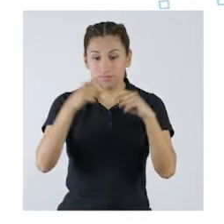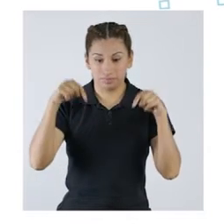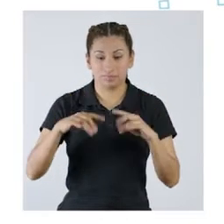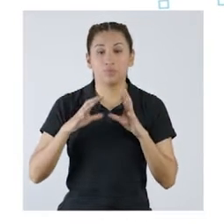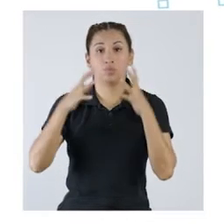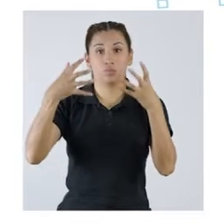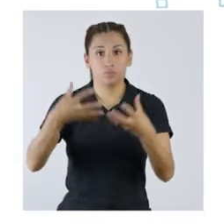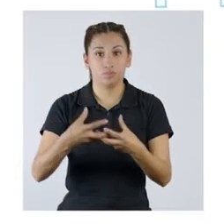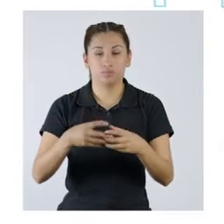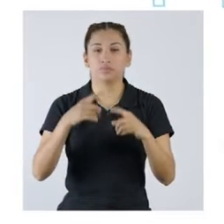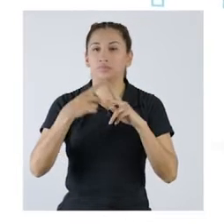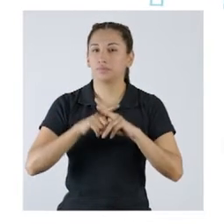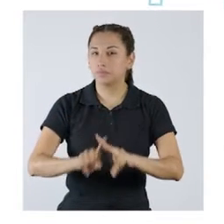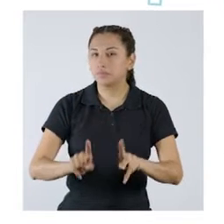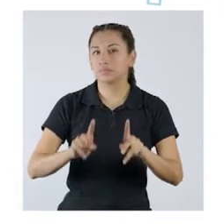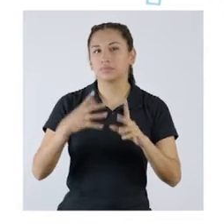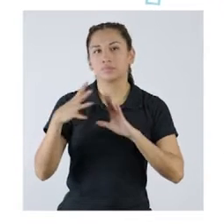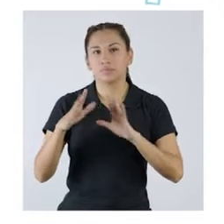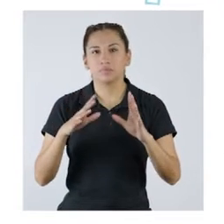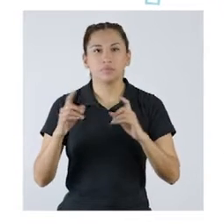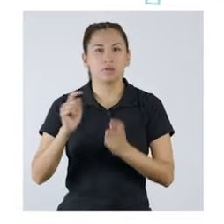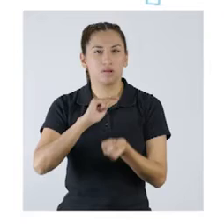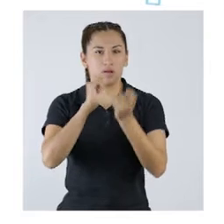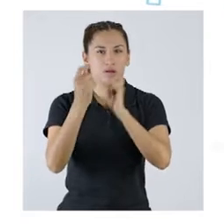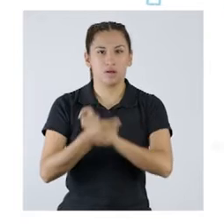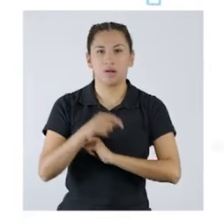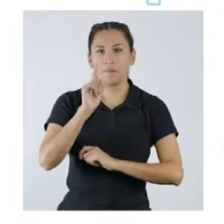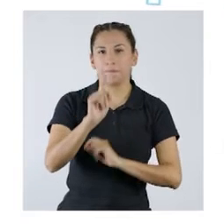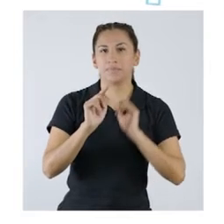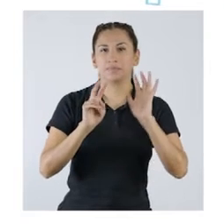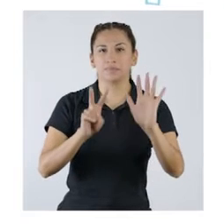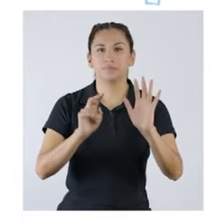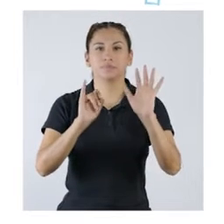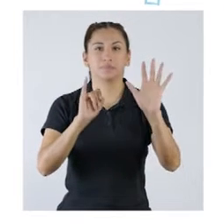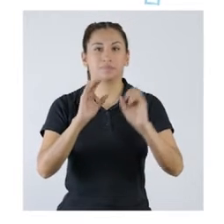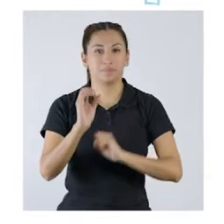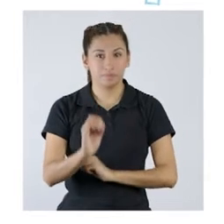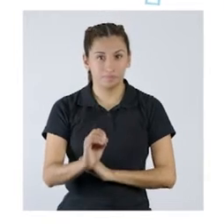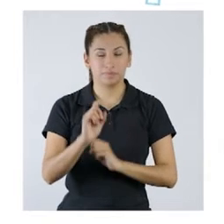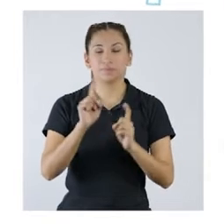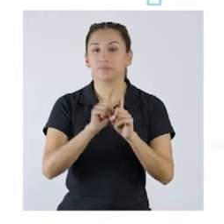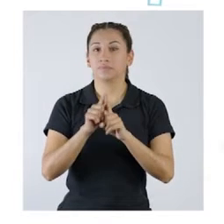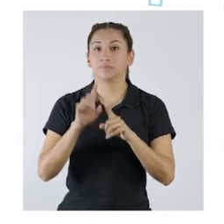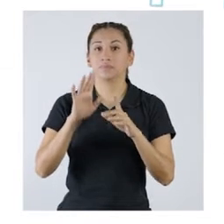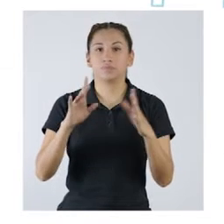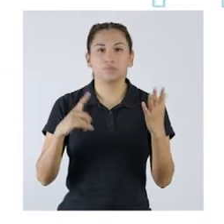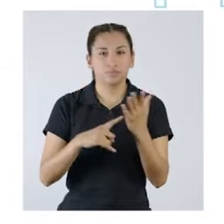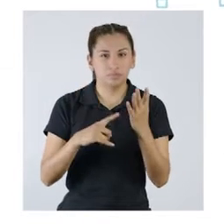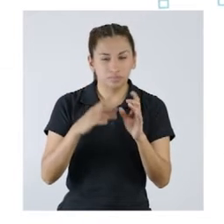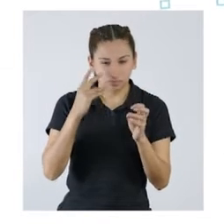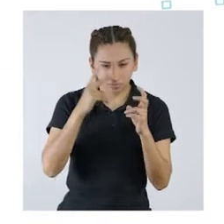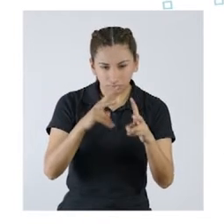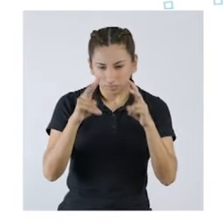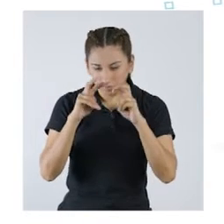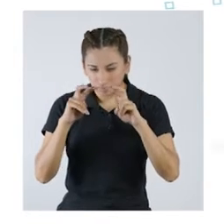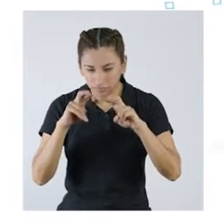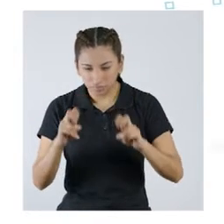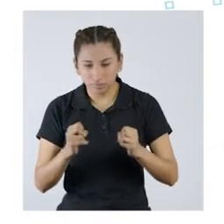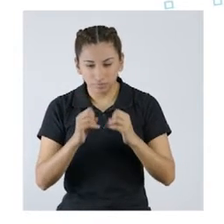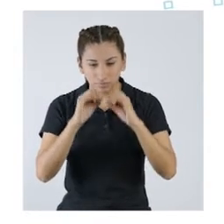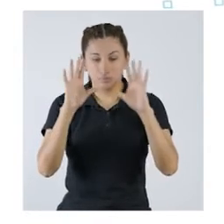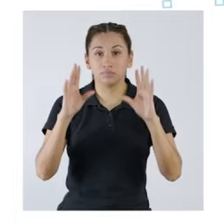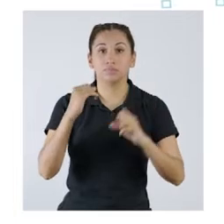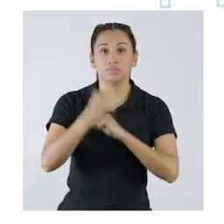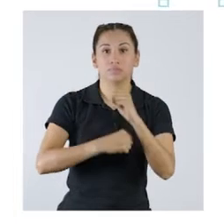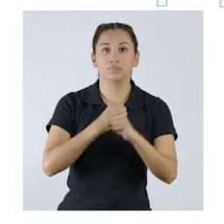planeta, pero el inicio de la revolución industrial en 1760 y su tecnificación más recientemente